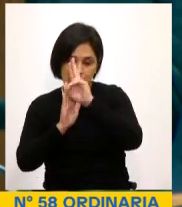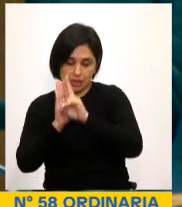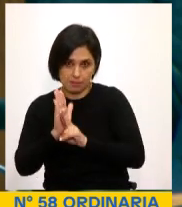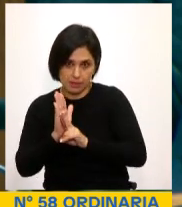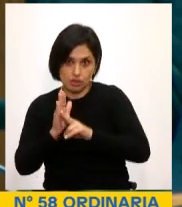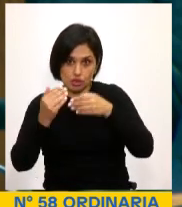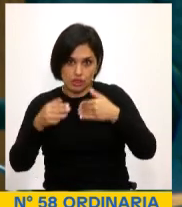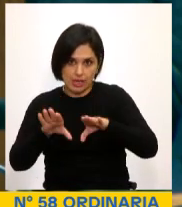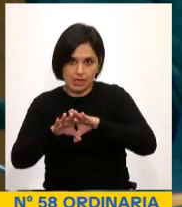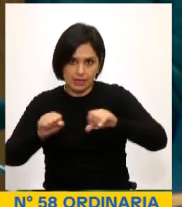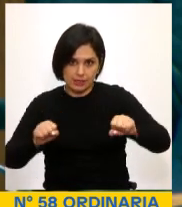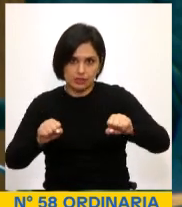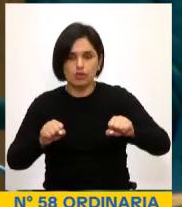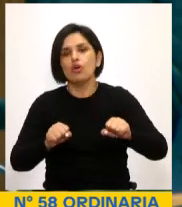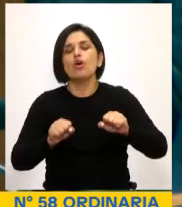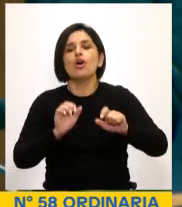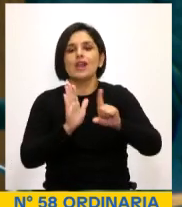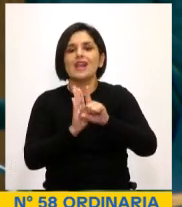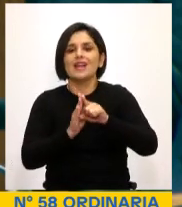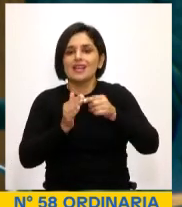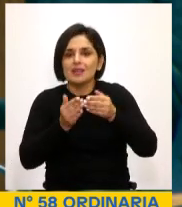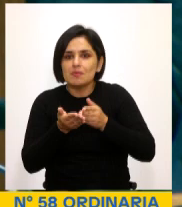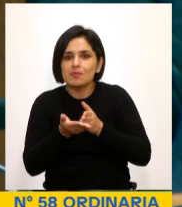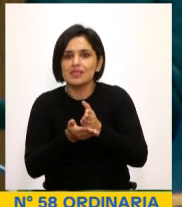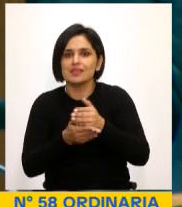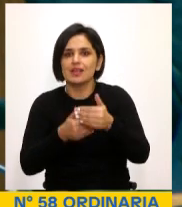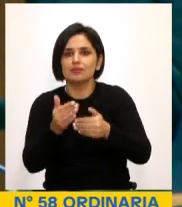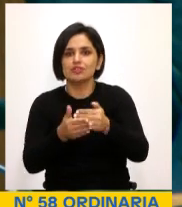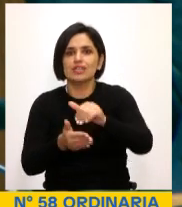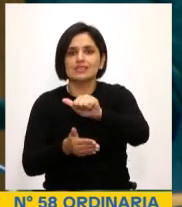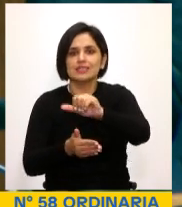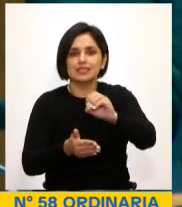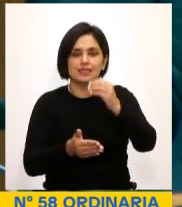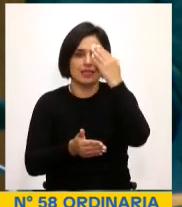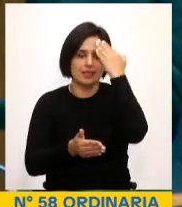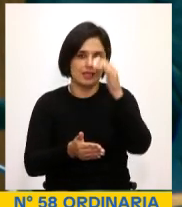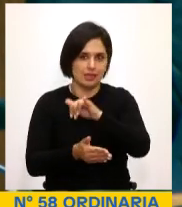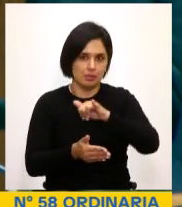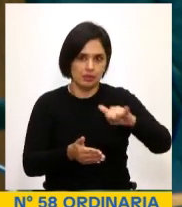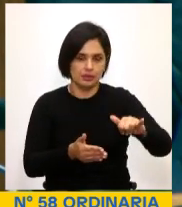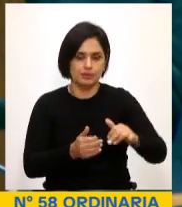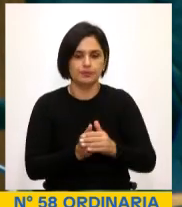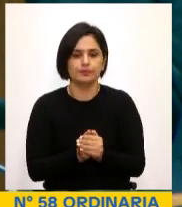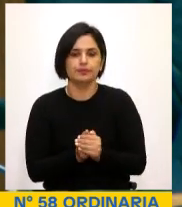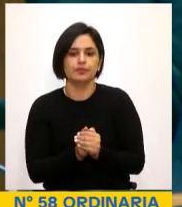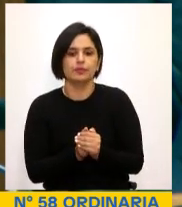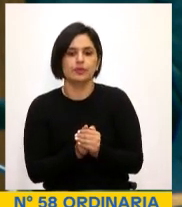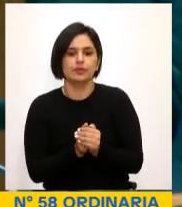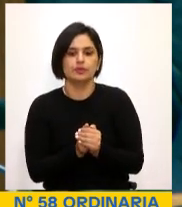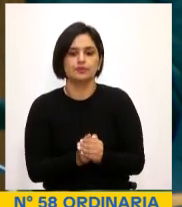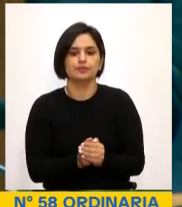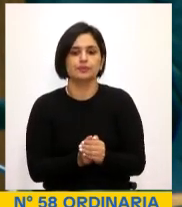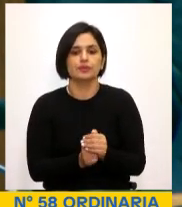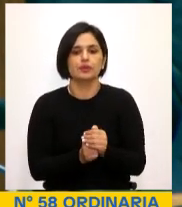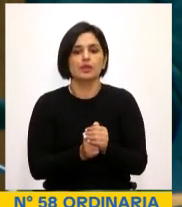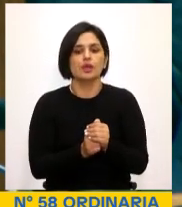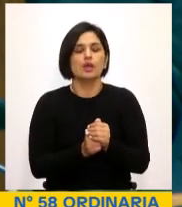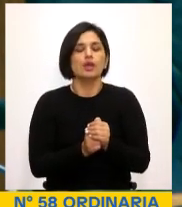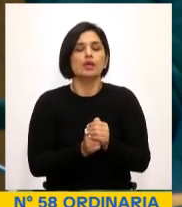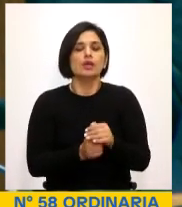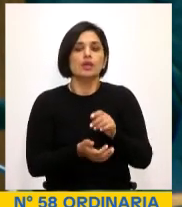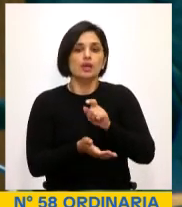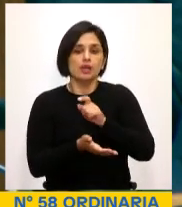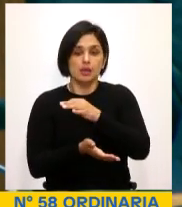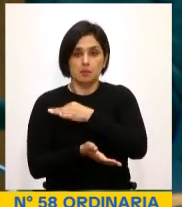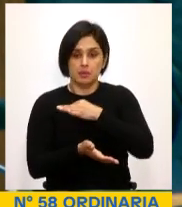en la discusión del proyecto Se recibió en audiencia diversas autoridades tanto del Ministerio del interior y seguridad pública como del Ministerio de secretaría